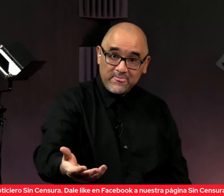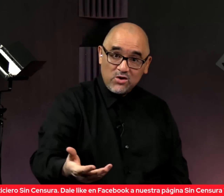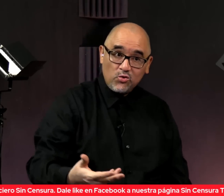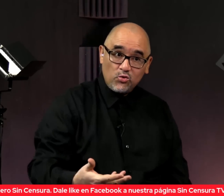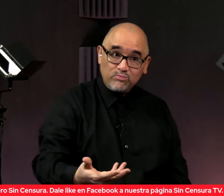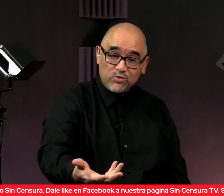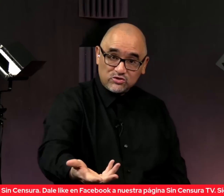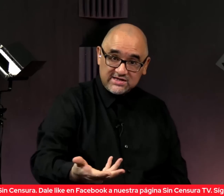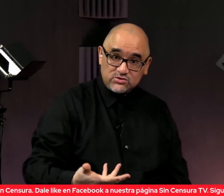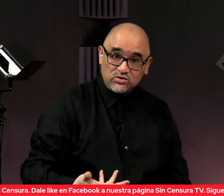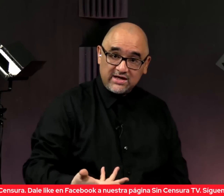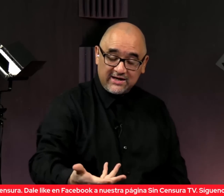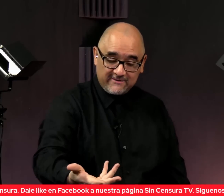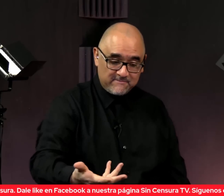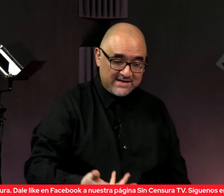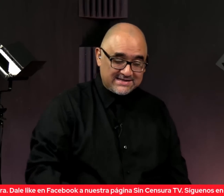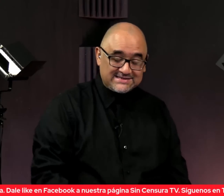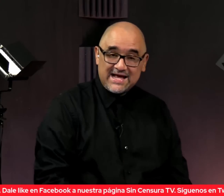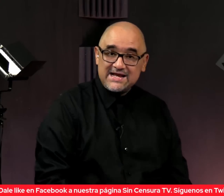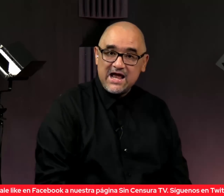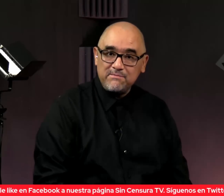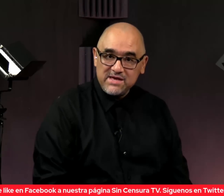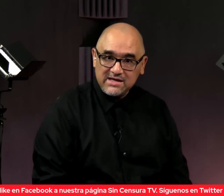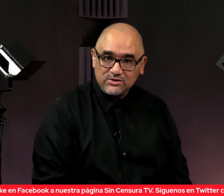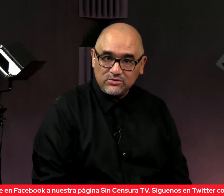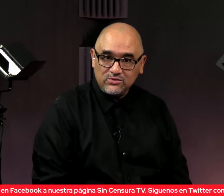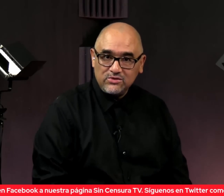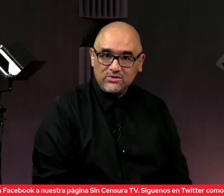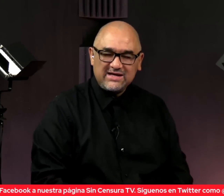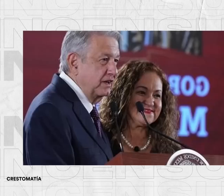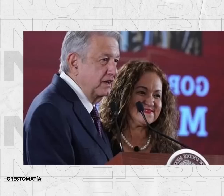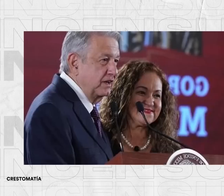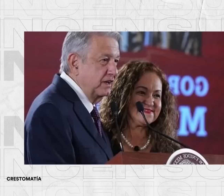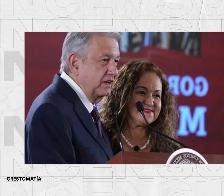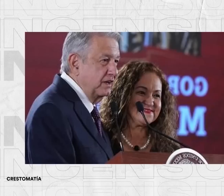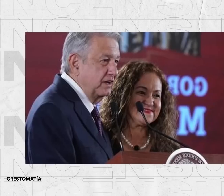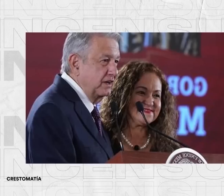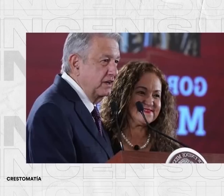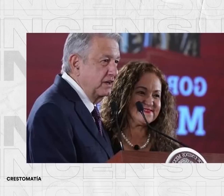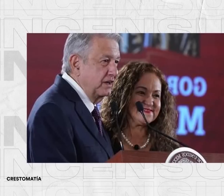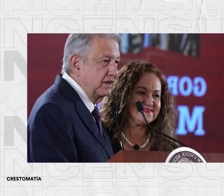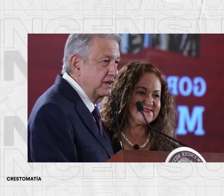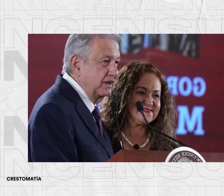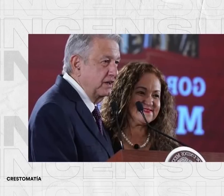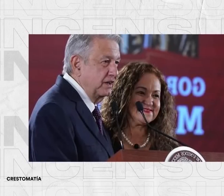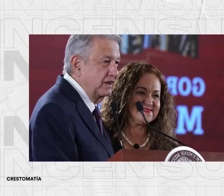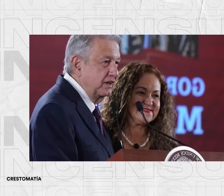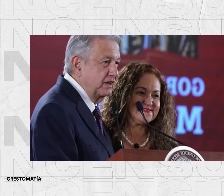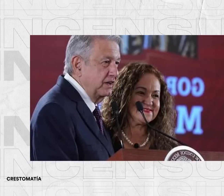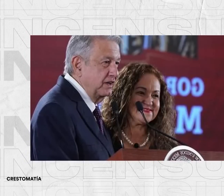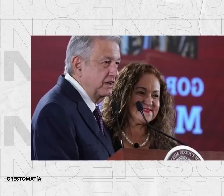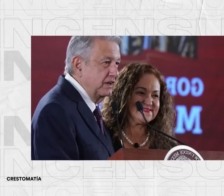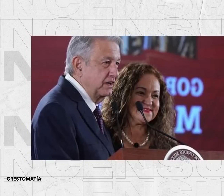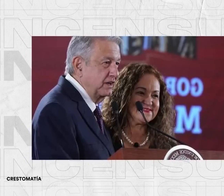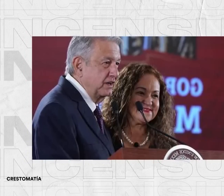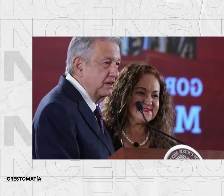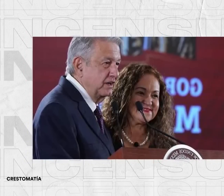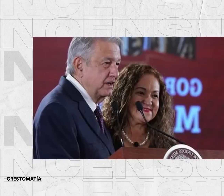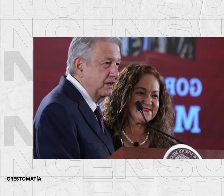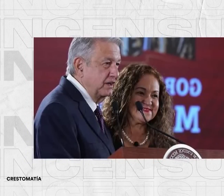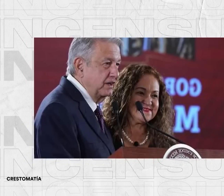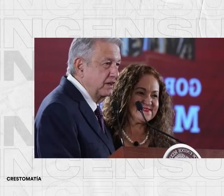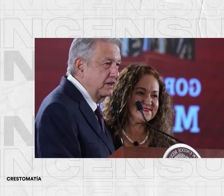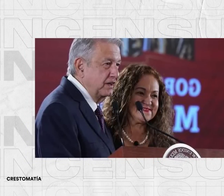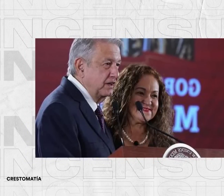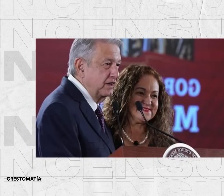empezó un proceso de saneamiento que casi de inmediato provocó la